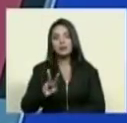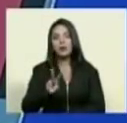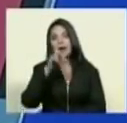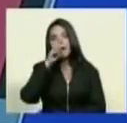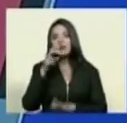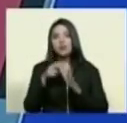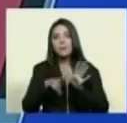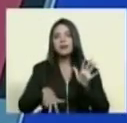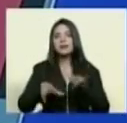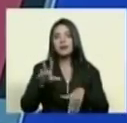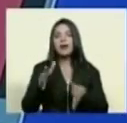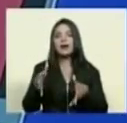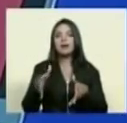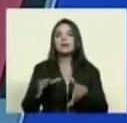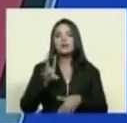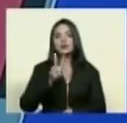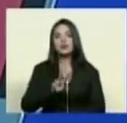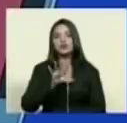ganamos